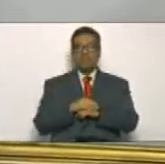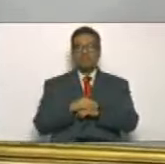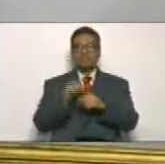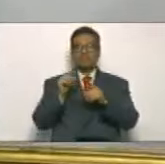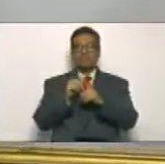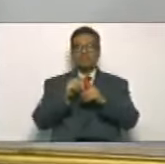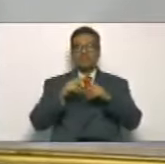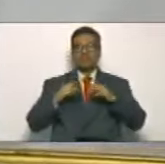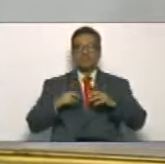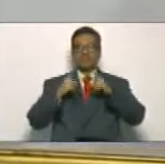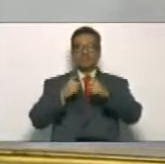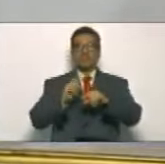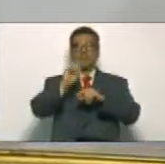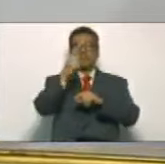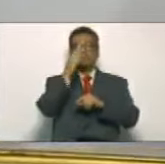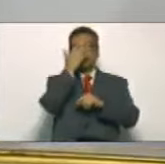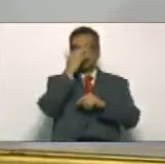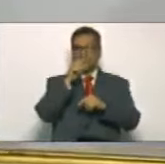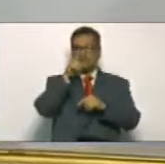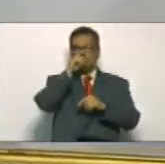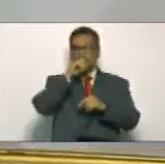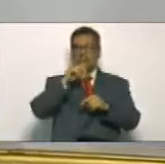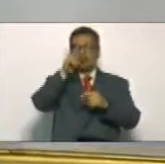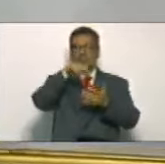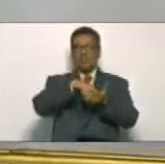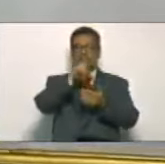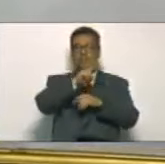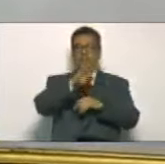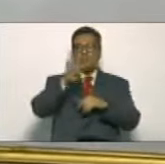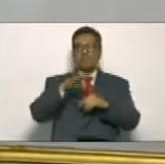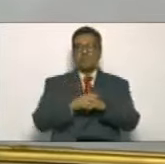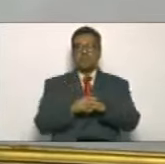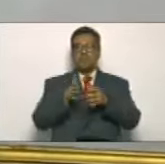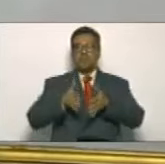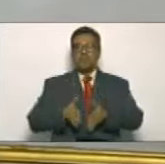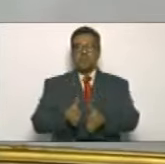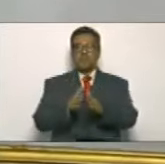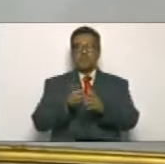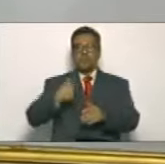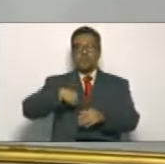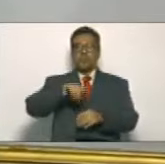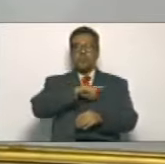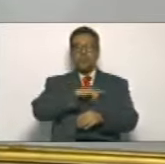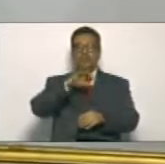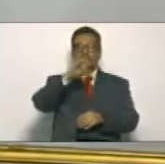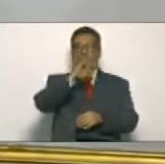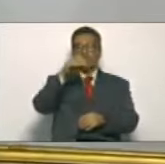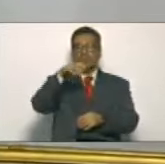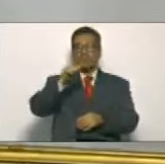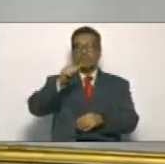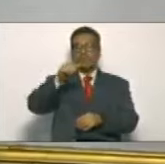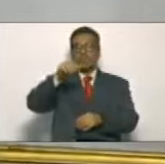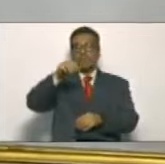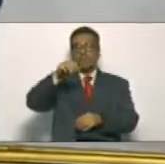propicia la ocasión, hoy primero de febrero de este año 2024, natalicio de nuestro Ezequiel Zamora.